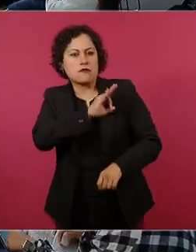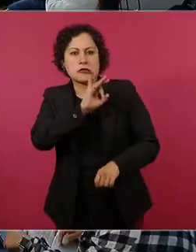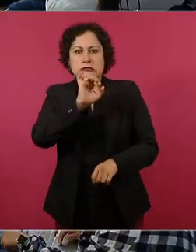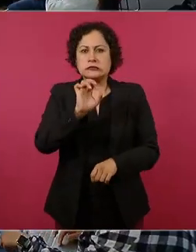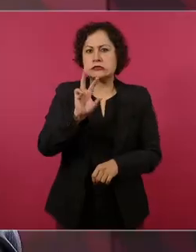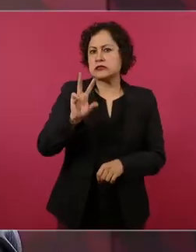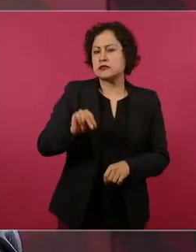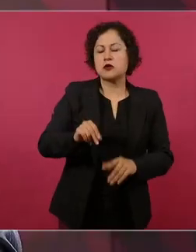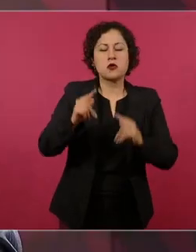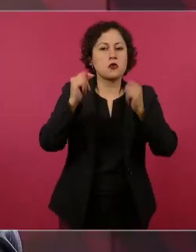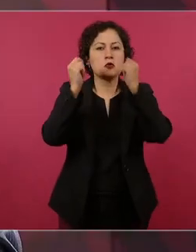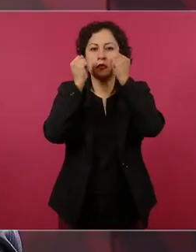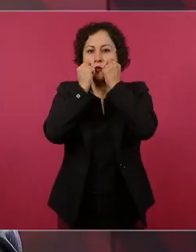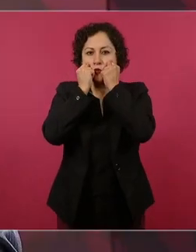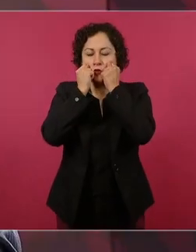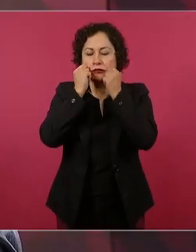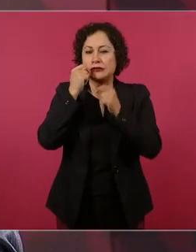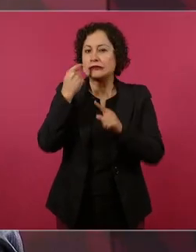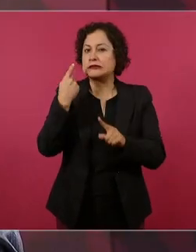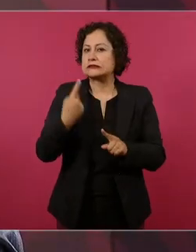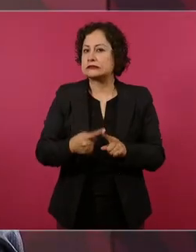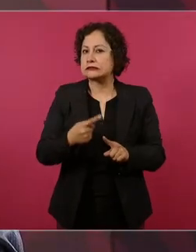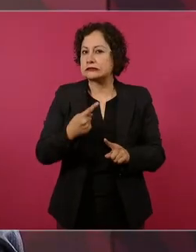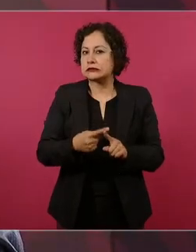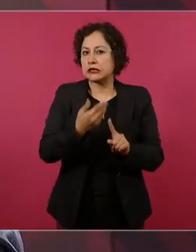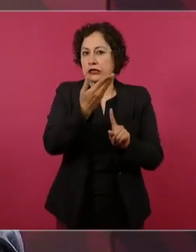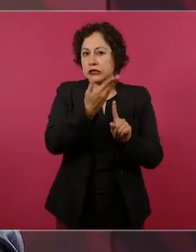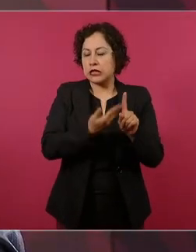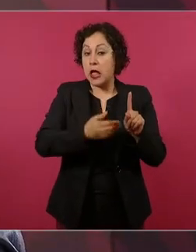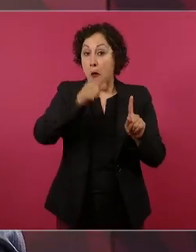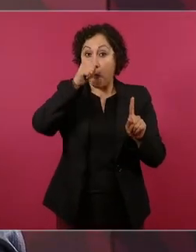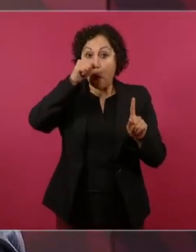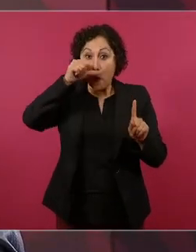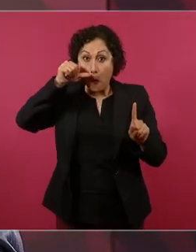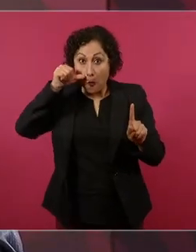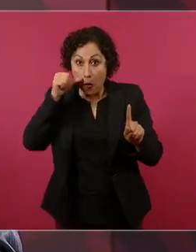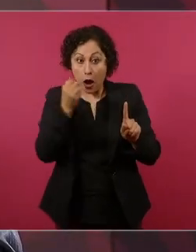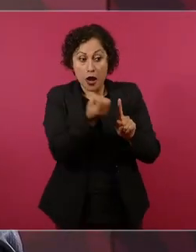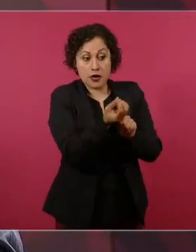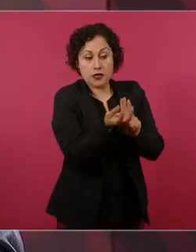Juárez y los liberales